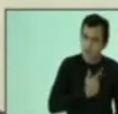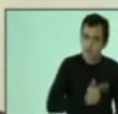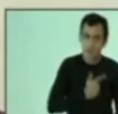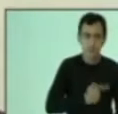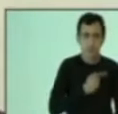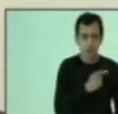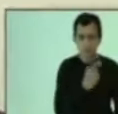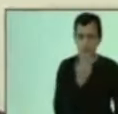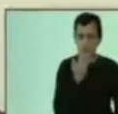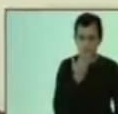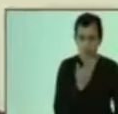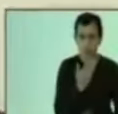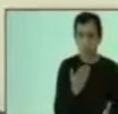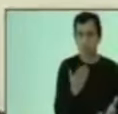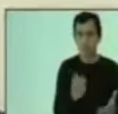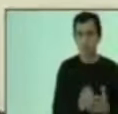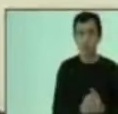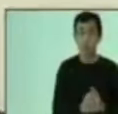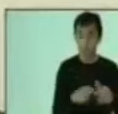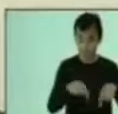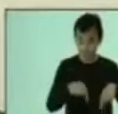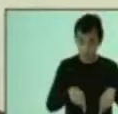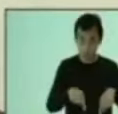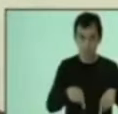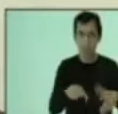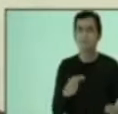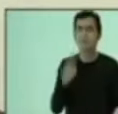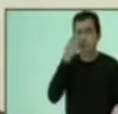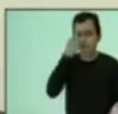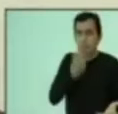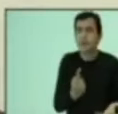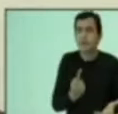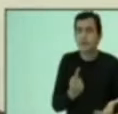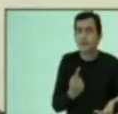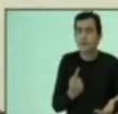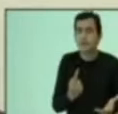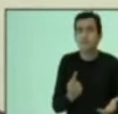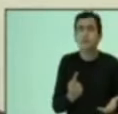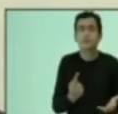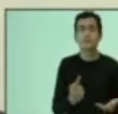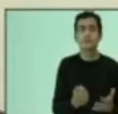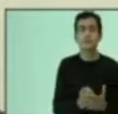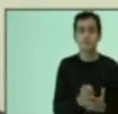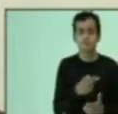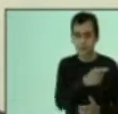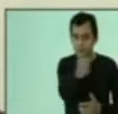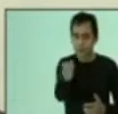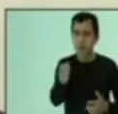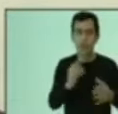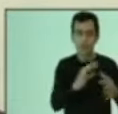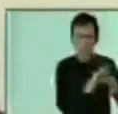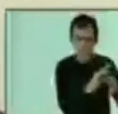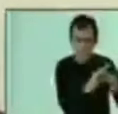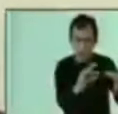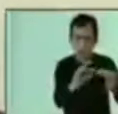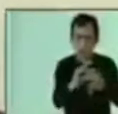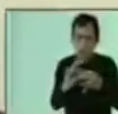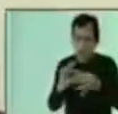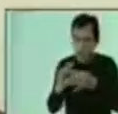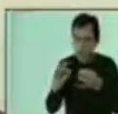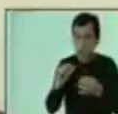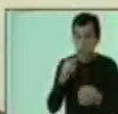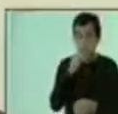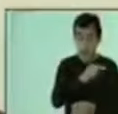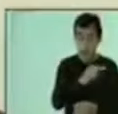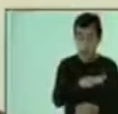municipio. Estoy aquí con la firme intención de hacerle saber a la audiencia que Coatzintla puede